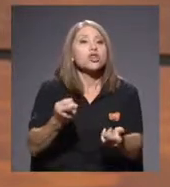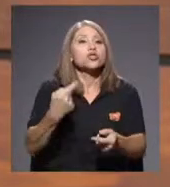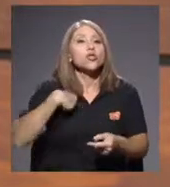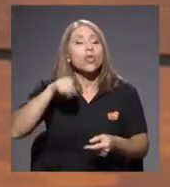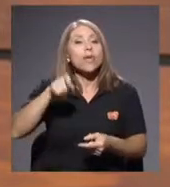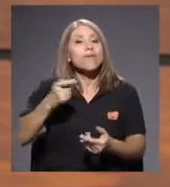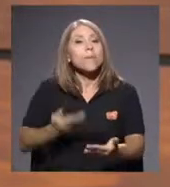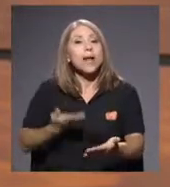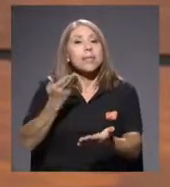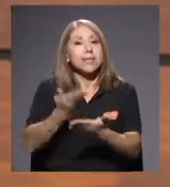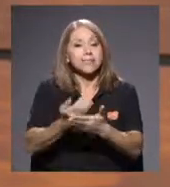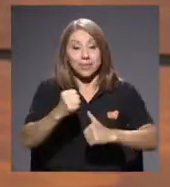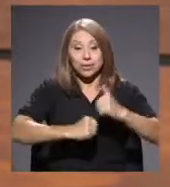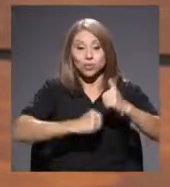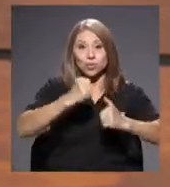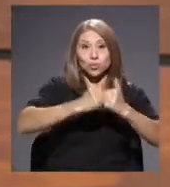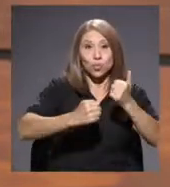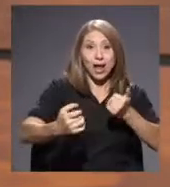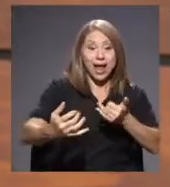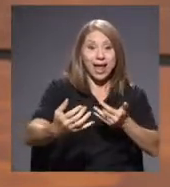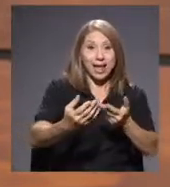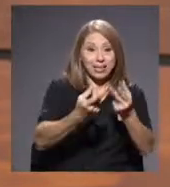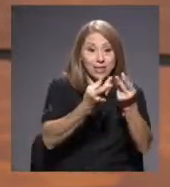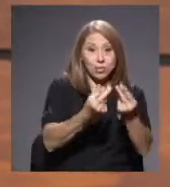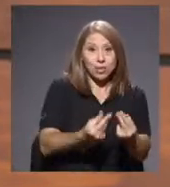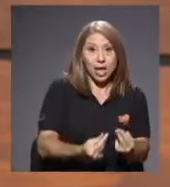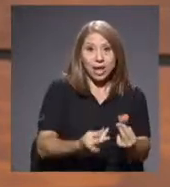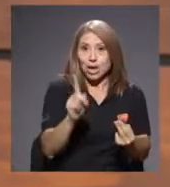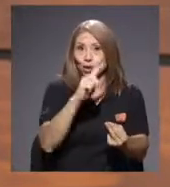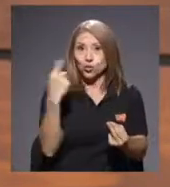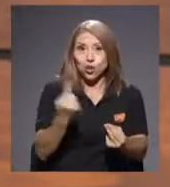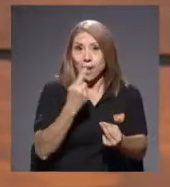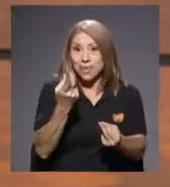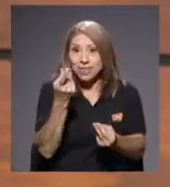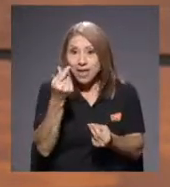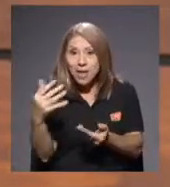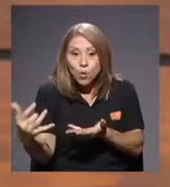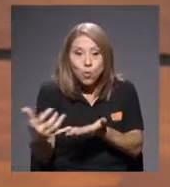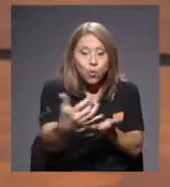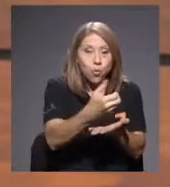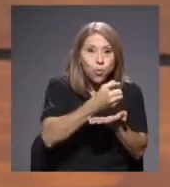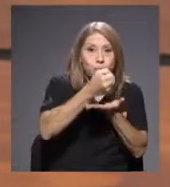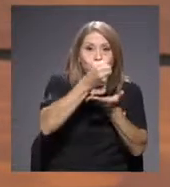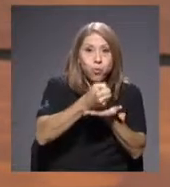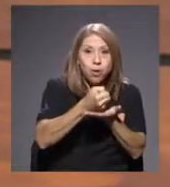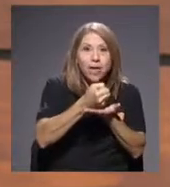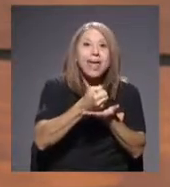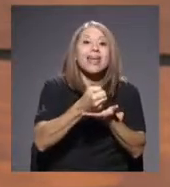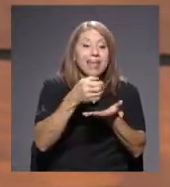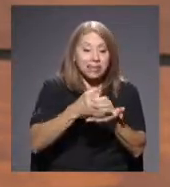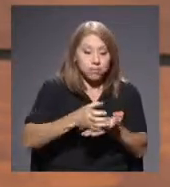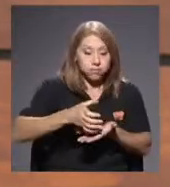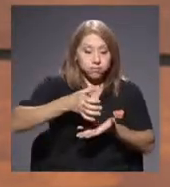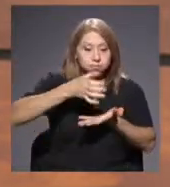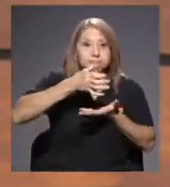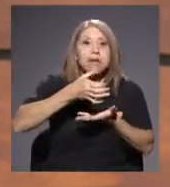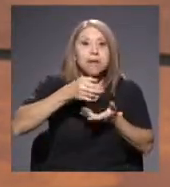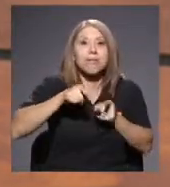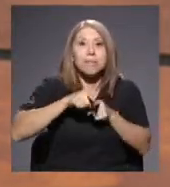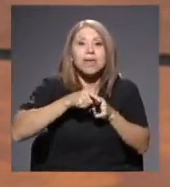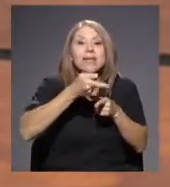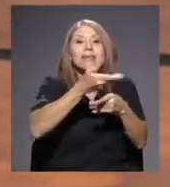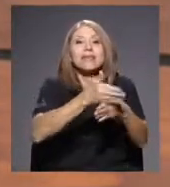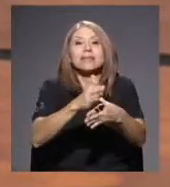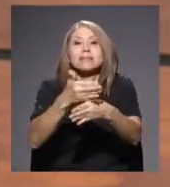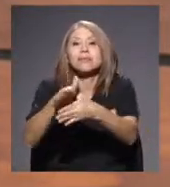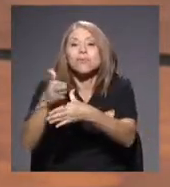no solamente tiene el objetivo de recaudar fondos para el gobierno, tiene también el objetivo de redistribuir la riqueza dentro de un país. Y